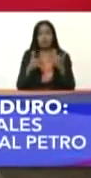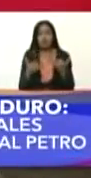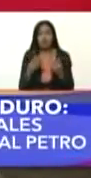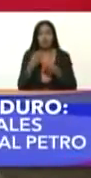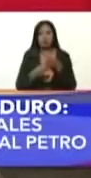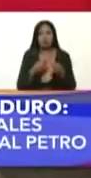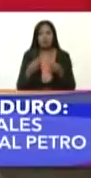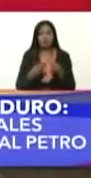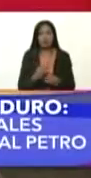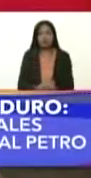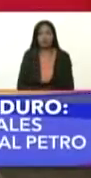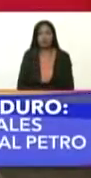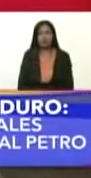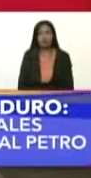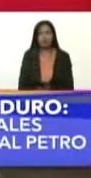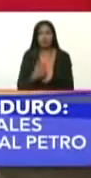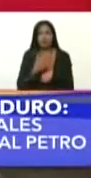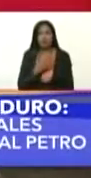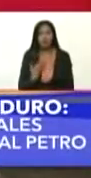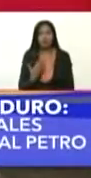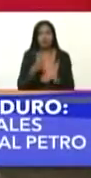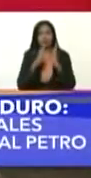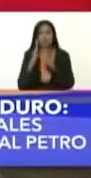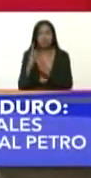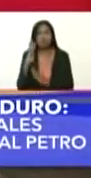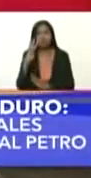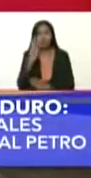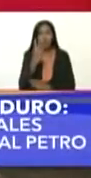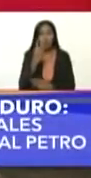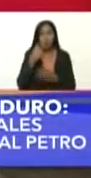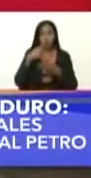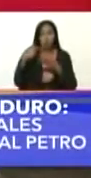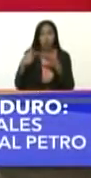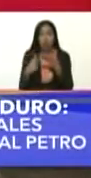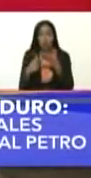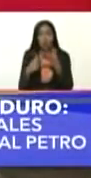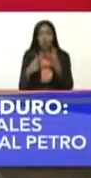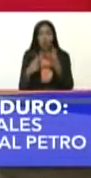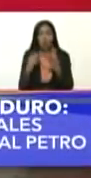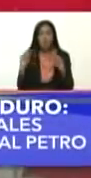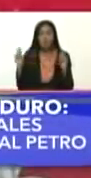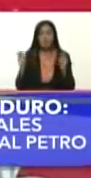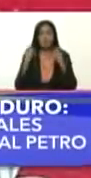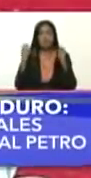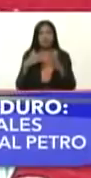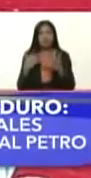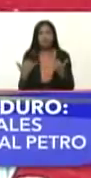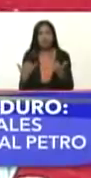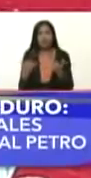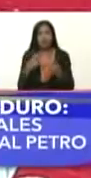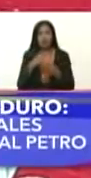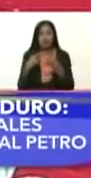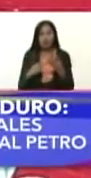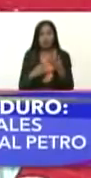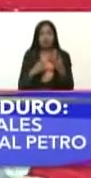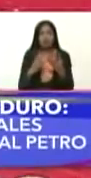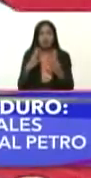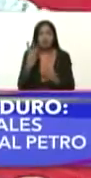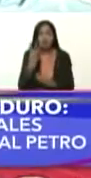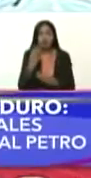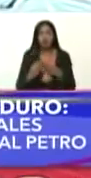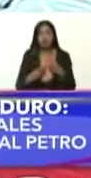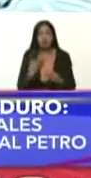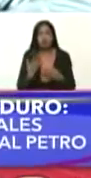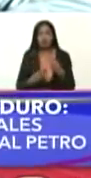hecha. Yo quiero organizarlo en estos cuatro elementos estratégicos que he lanzado. Y alrededor de esos cuatro elementos